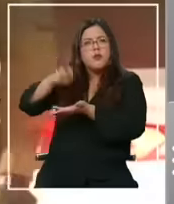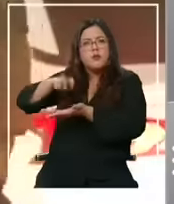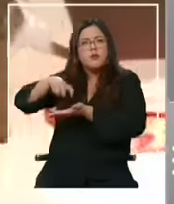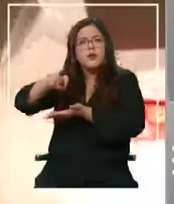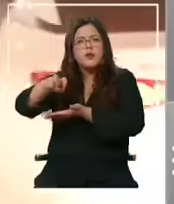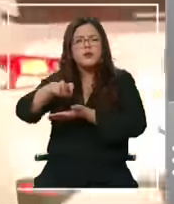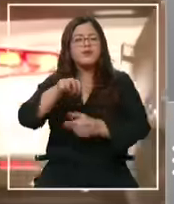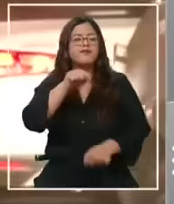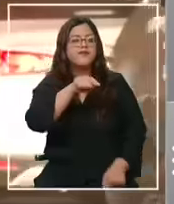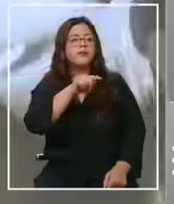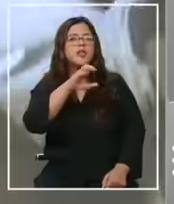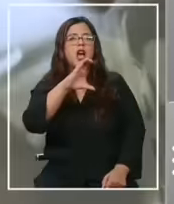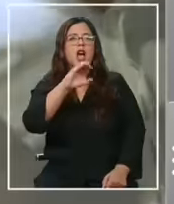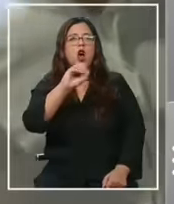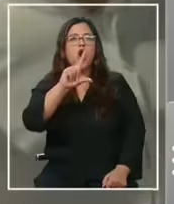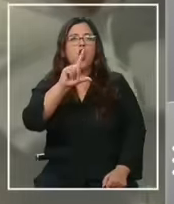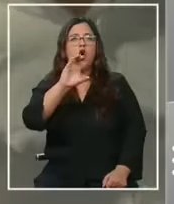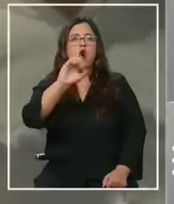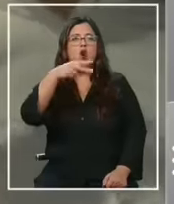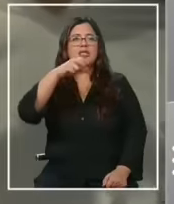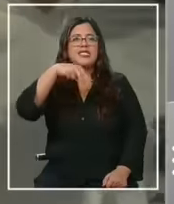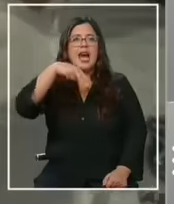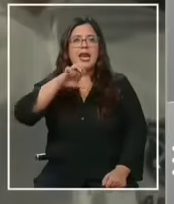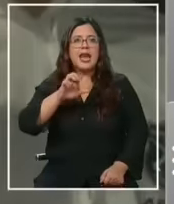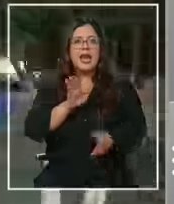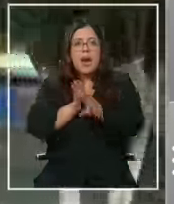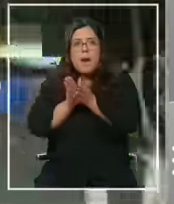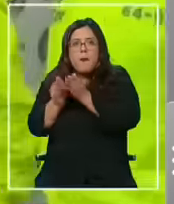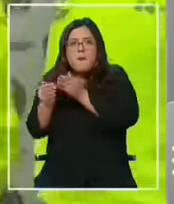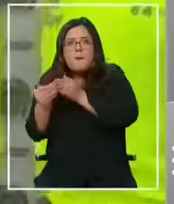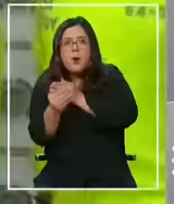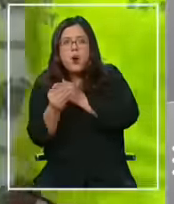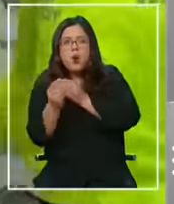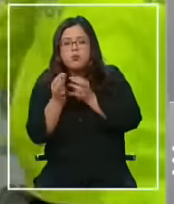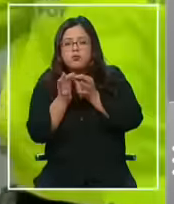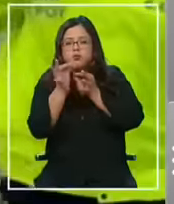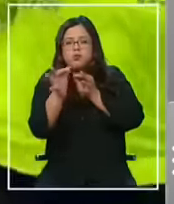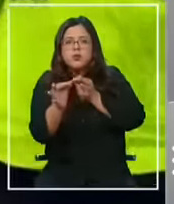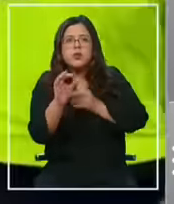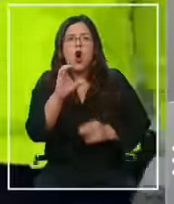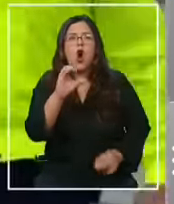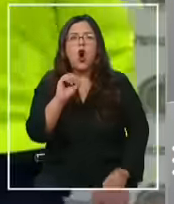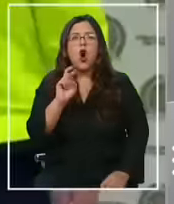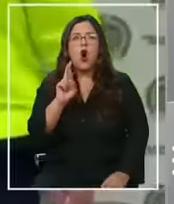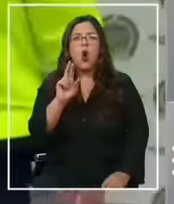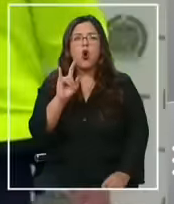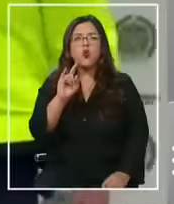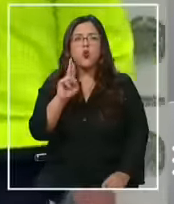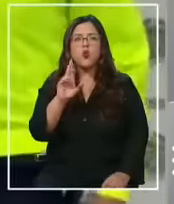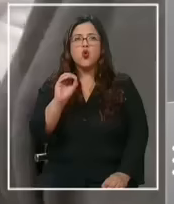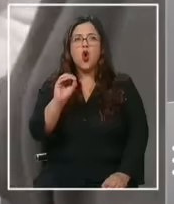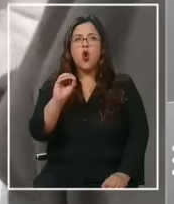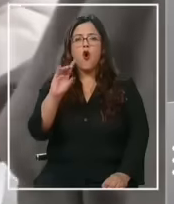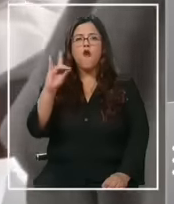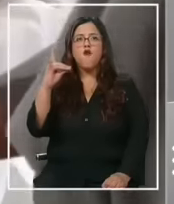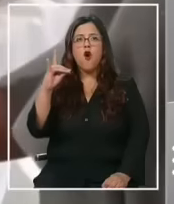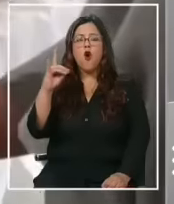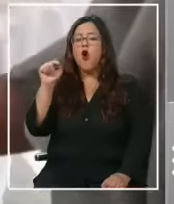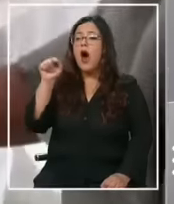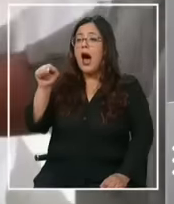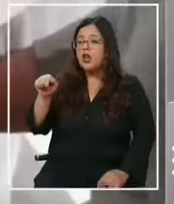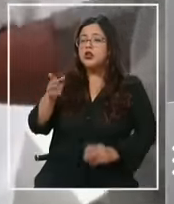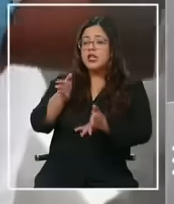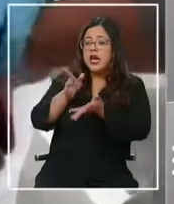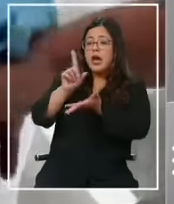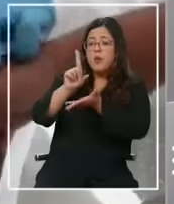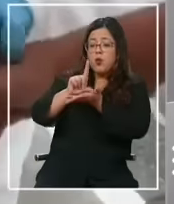Pasó por Colchane, por un paso no habilitado Colchane, con destino a Oruro. Ya, por lo tanto, cruzó por